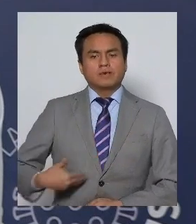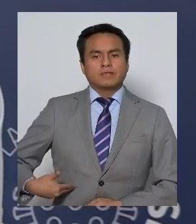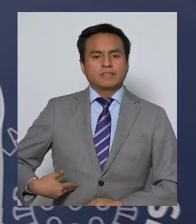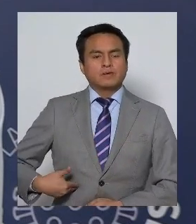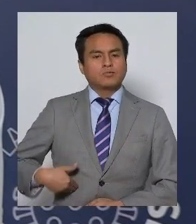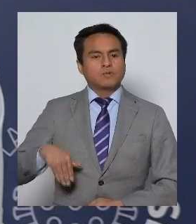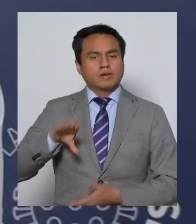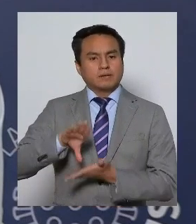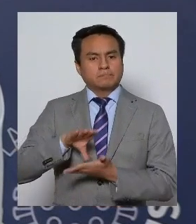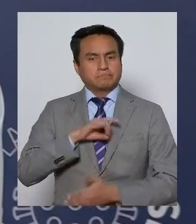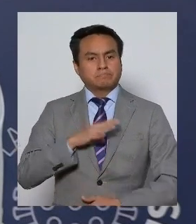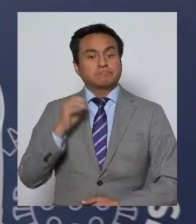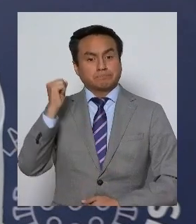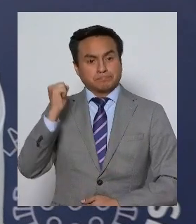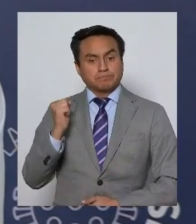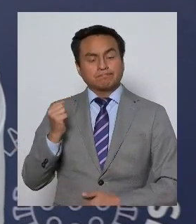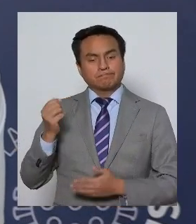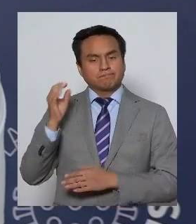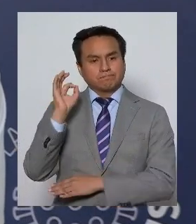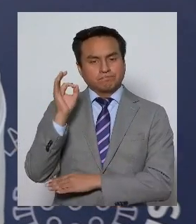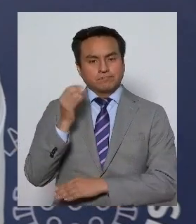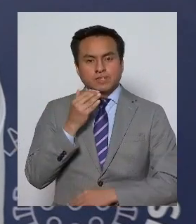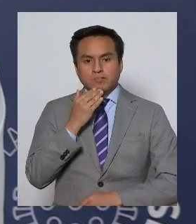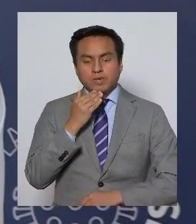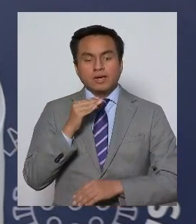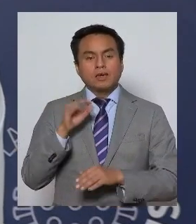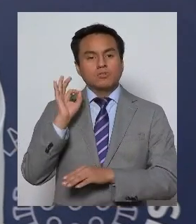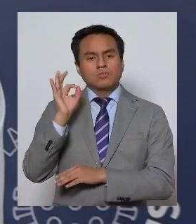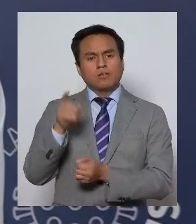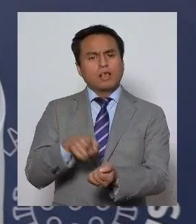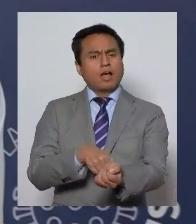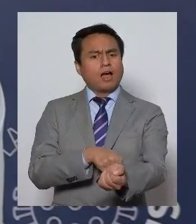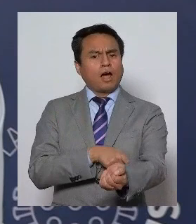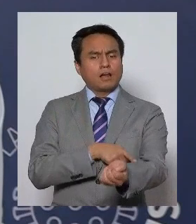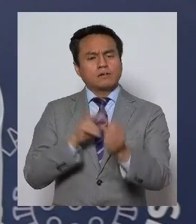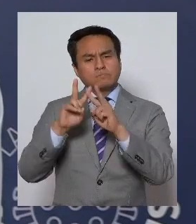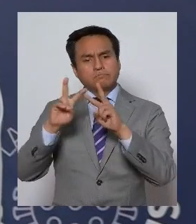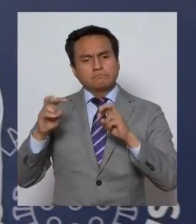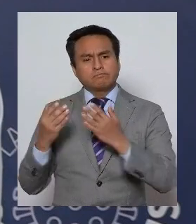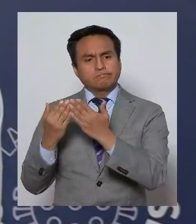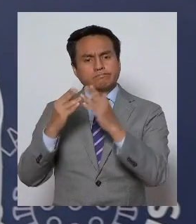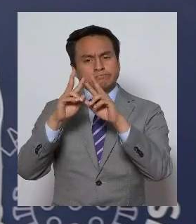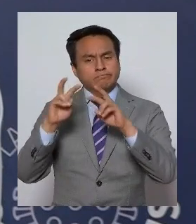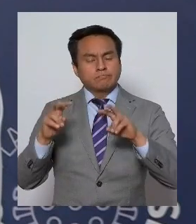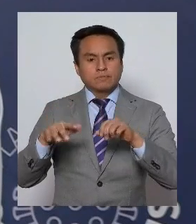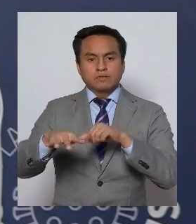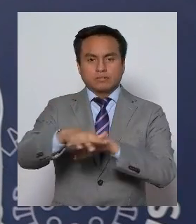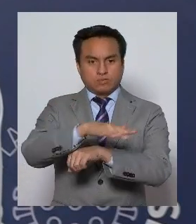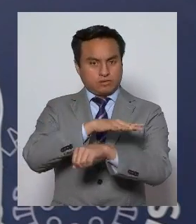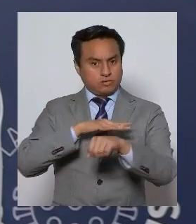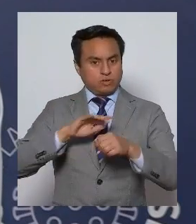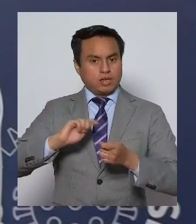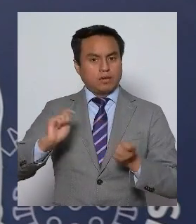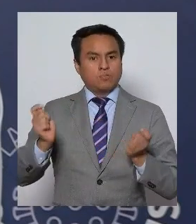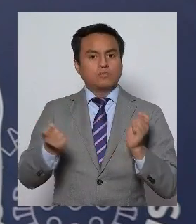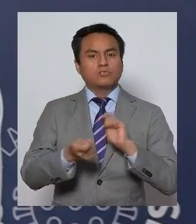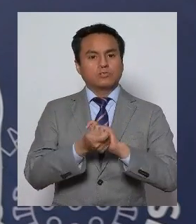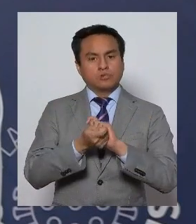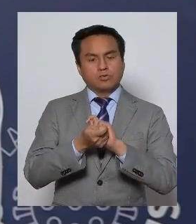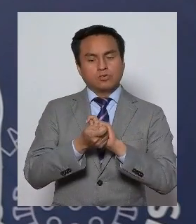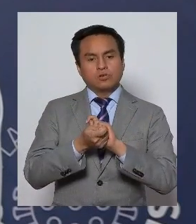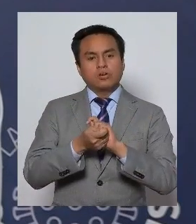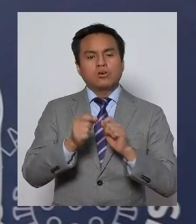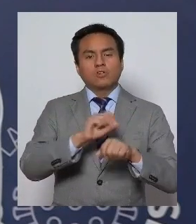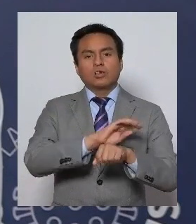De la República. También una reunión larga de análisis de la situación de la evolución del coronavirus en el